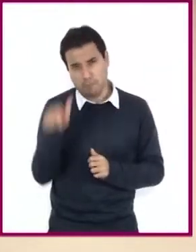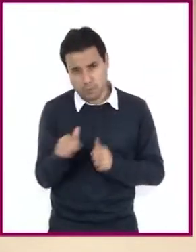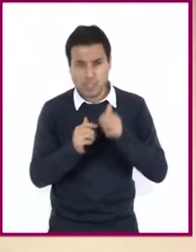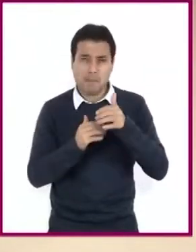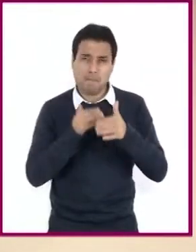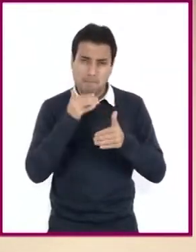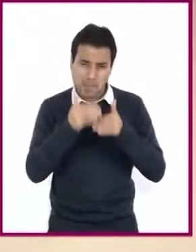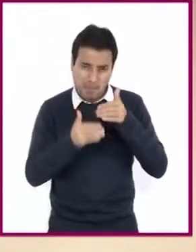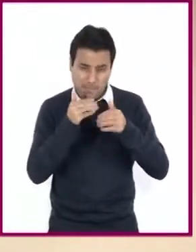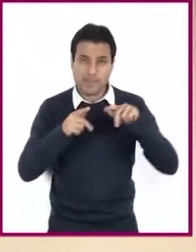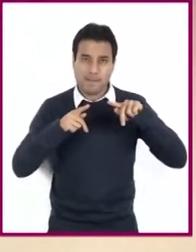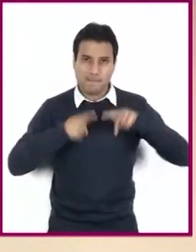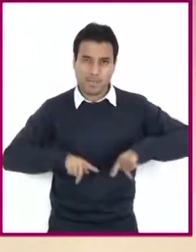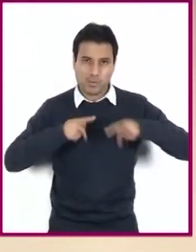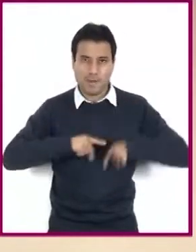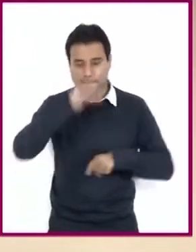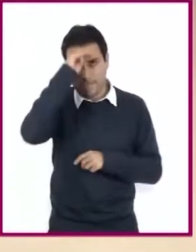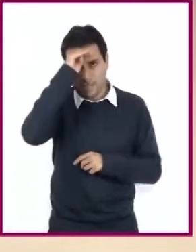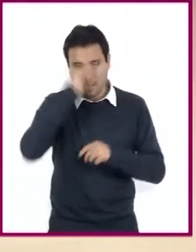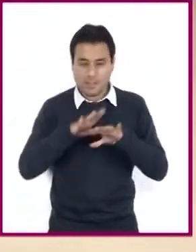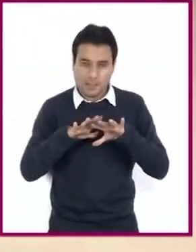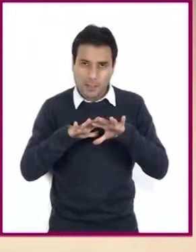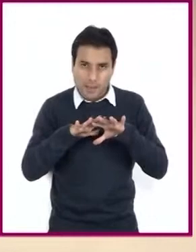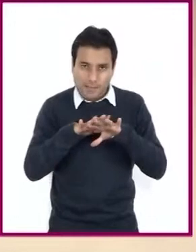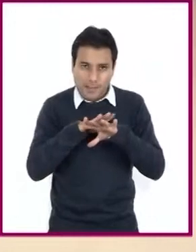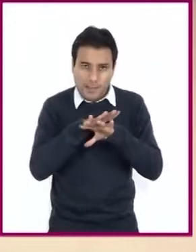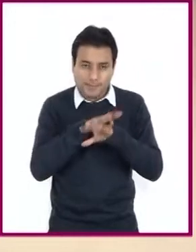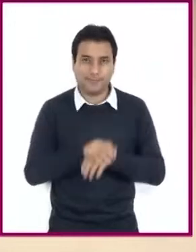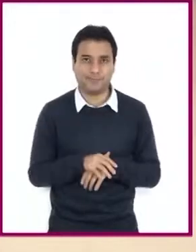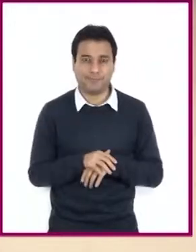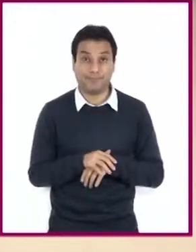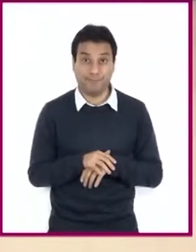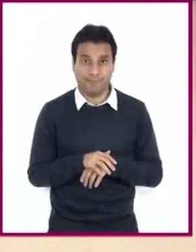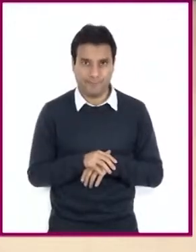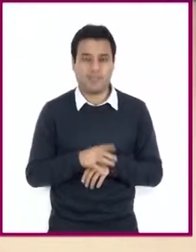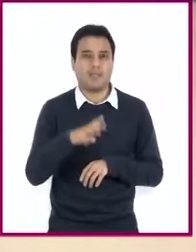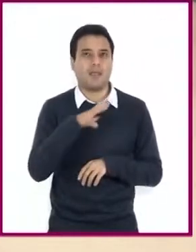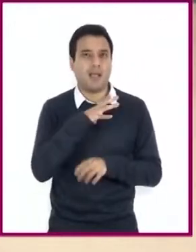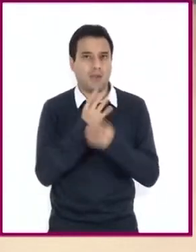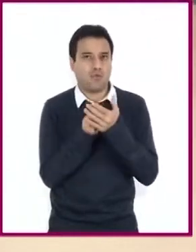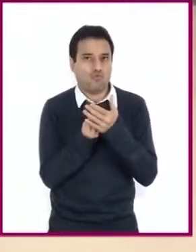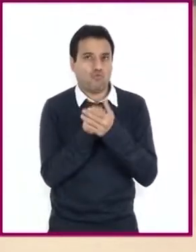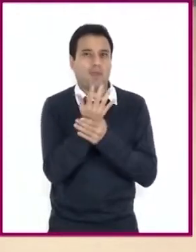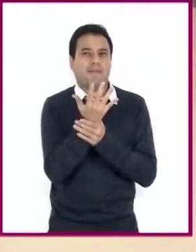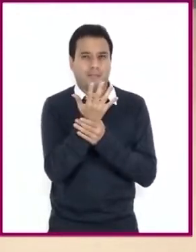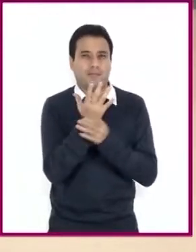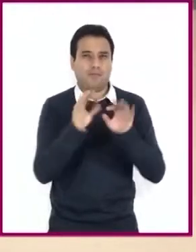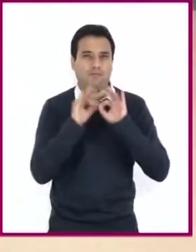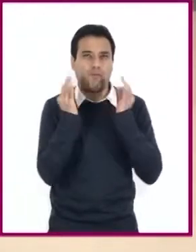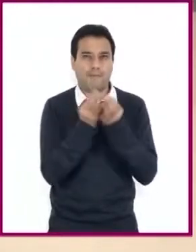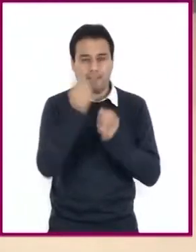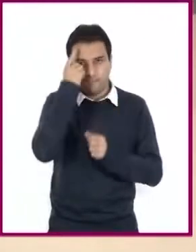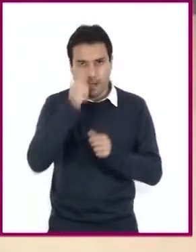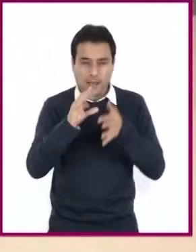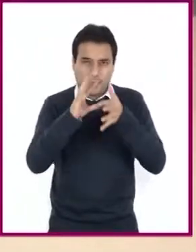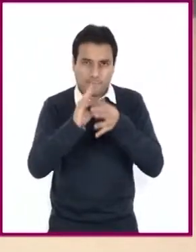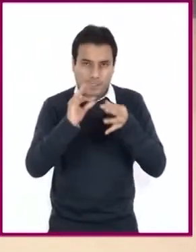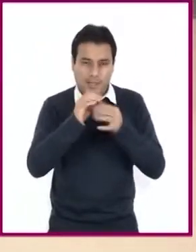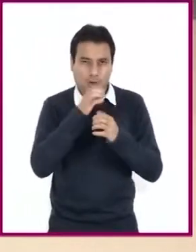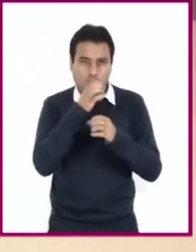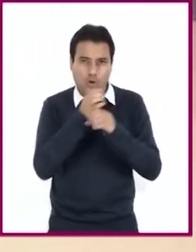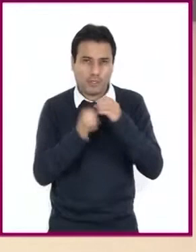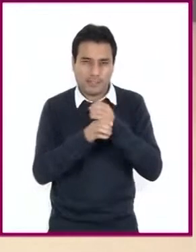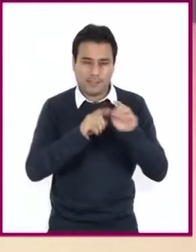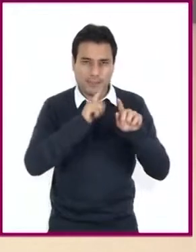evolucionando, su pensamiento también se modificó y encontró nuevas formas de explicar su realidad, las cuales buscaban